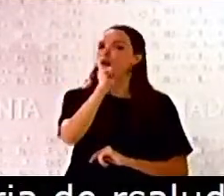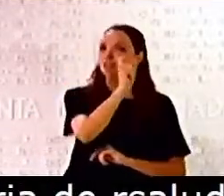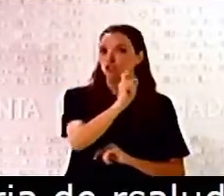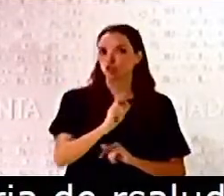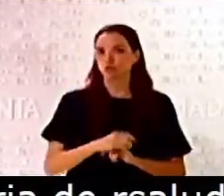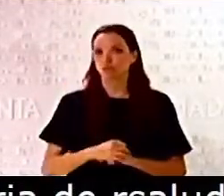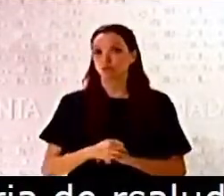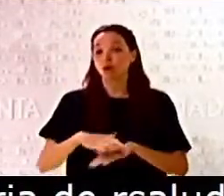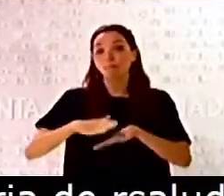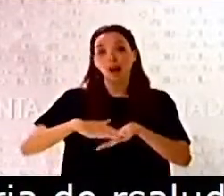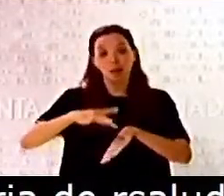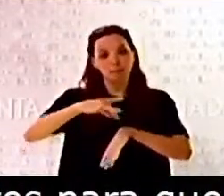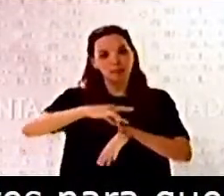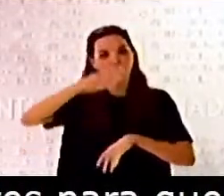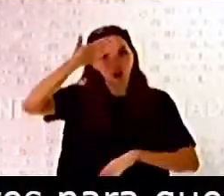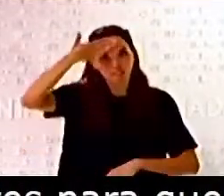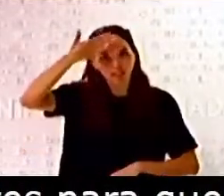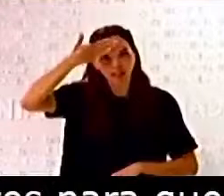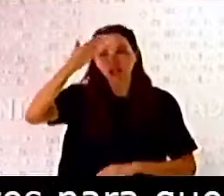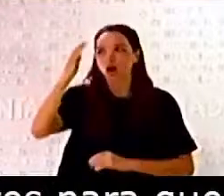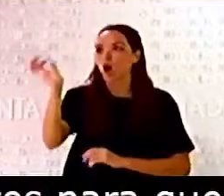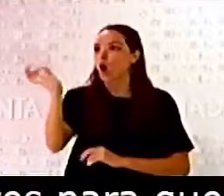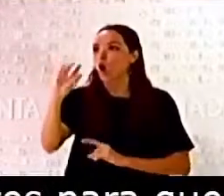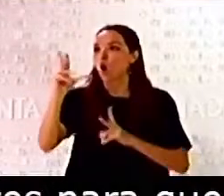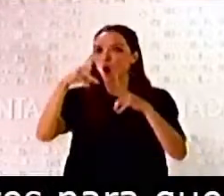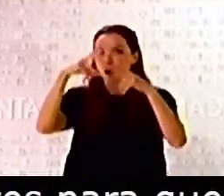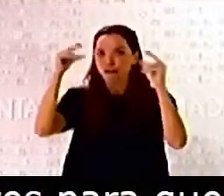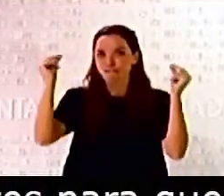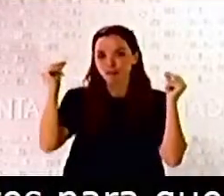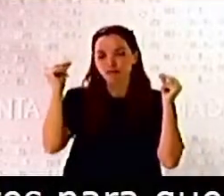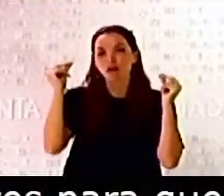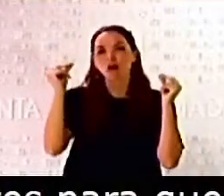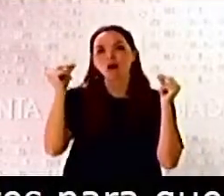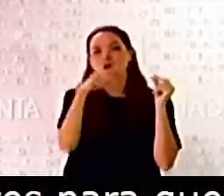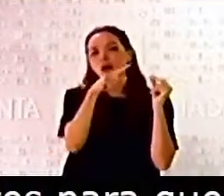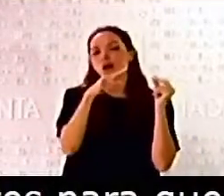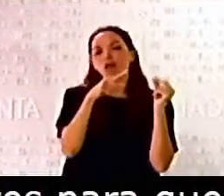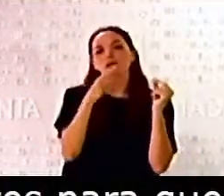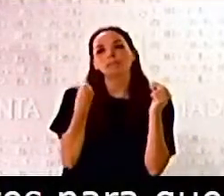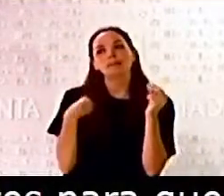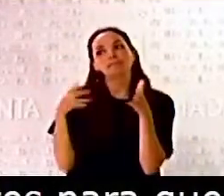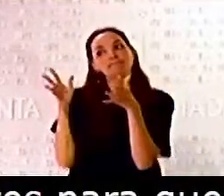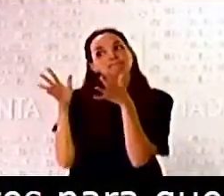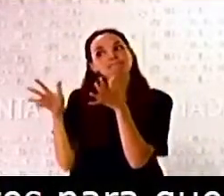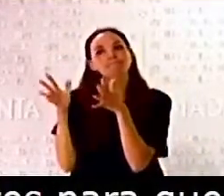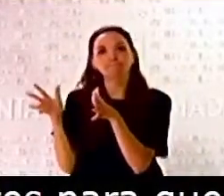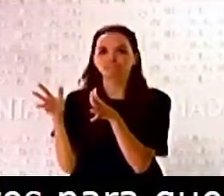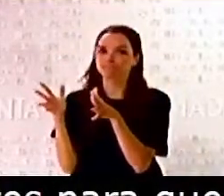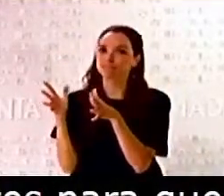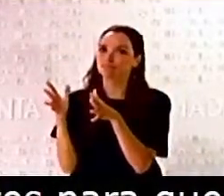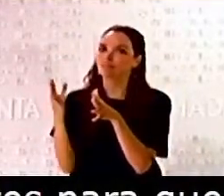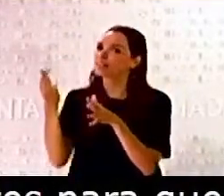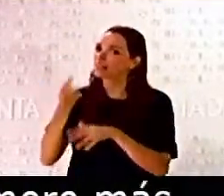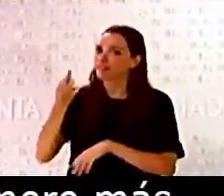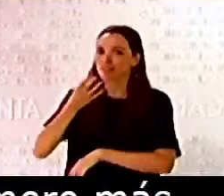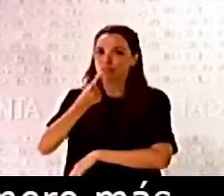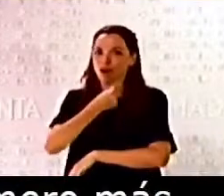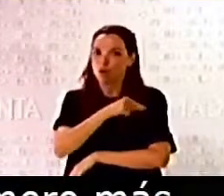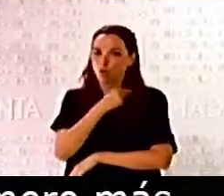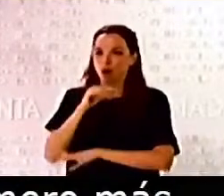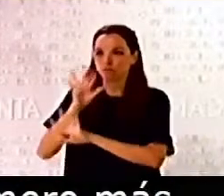más cercano, su enfermero más cercano, el que les recomiende la vacunación.